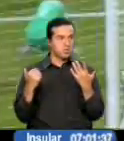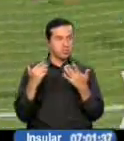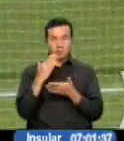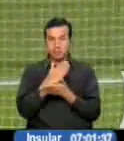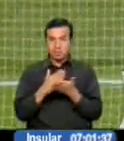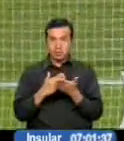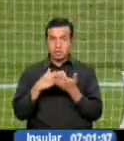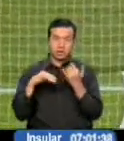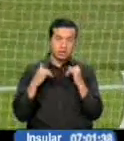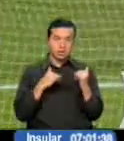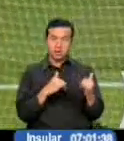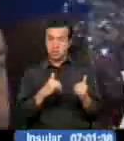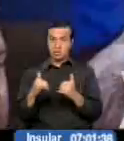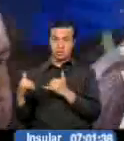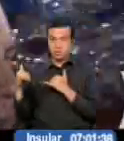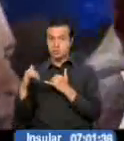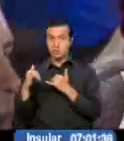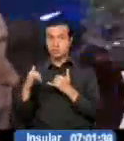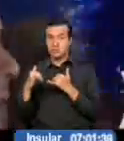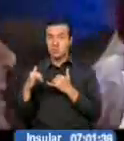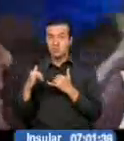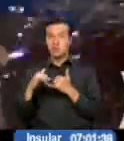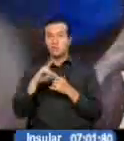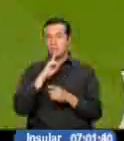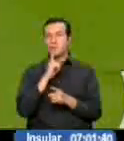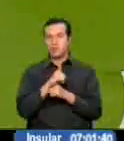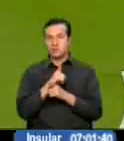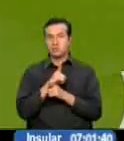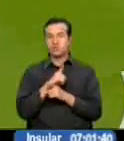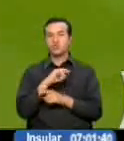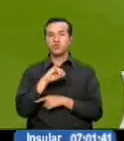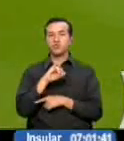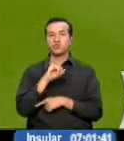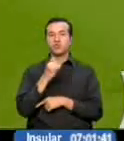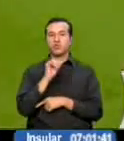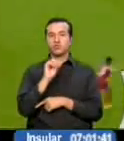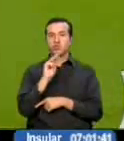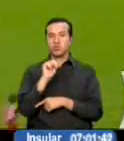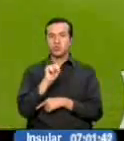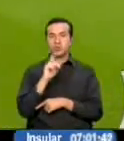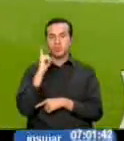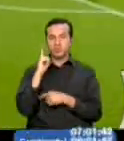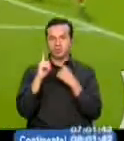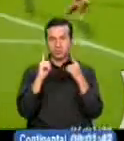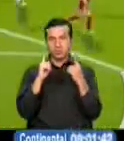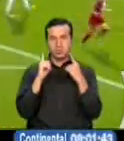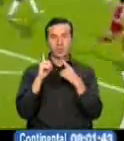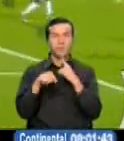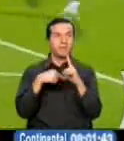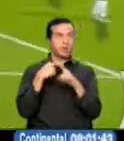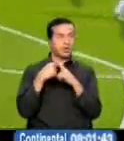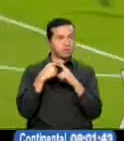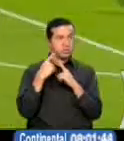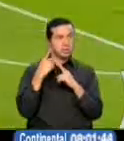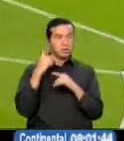mitad de la cancha. El pase al medio y aparece John Sim para poner el 1-1. Ya en etapa